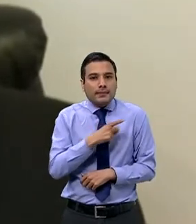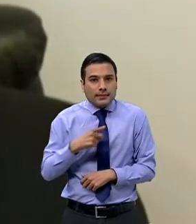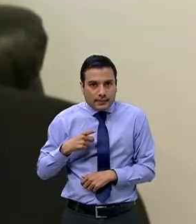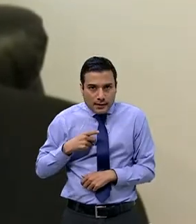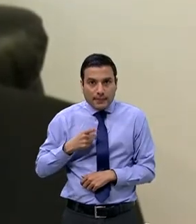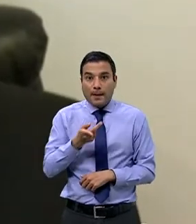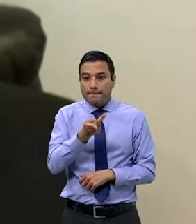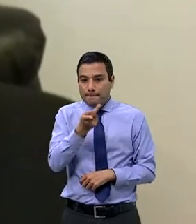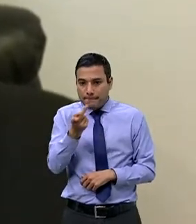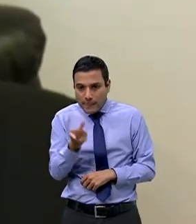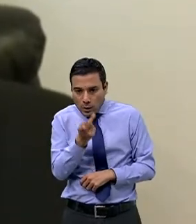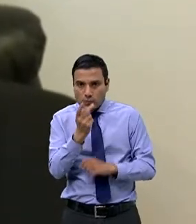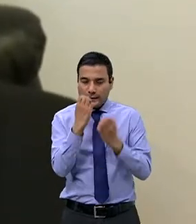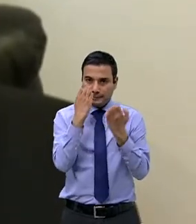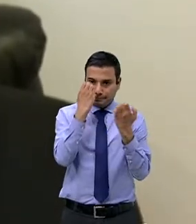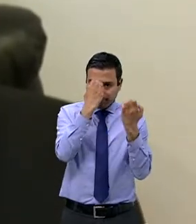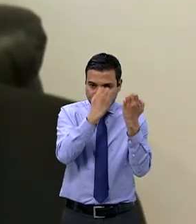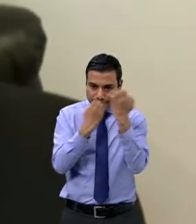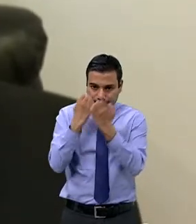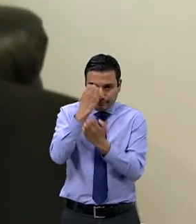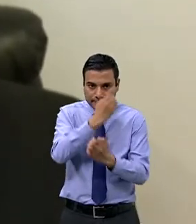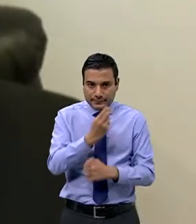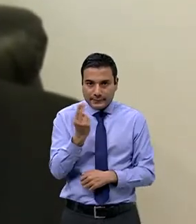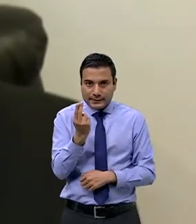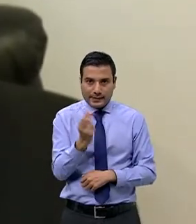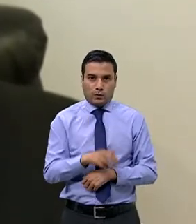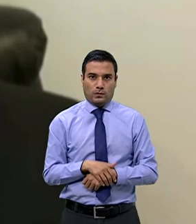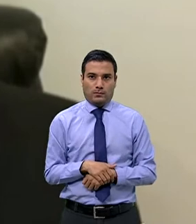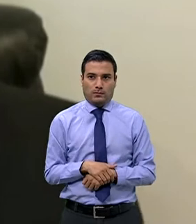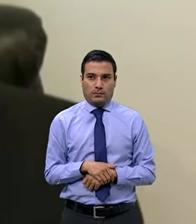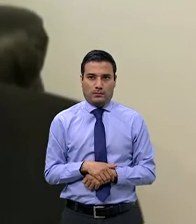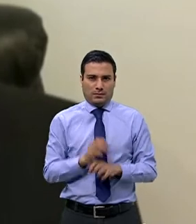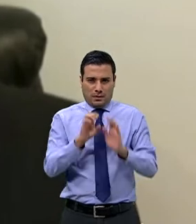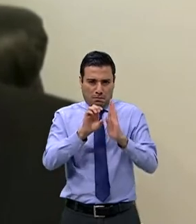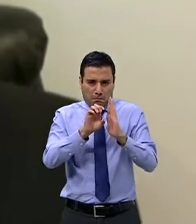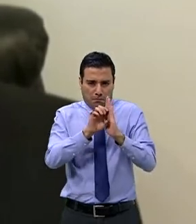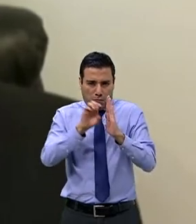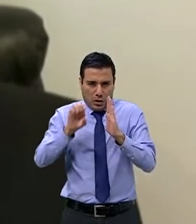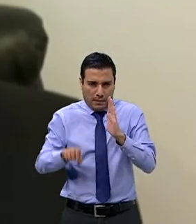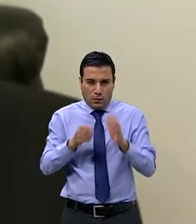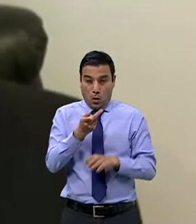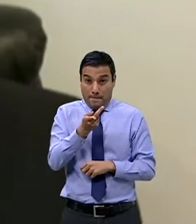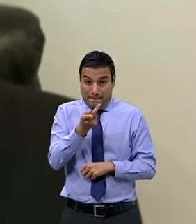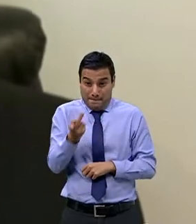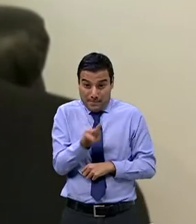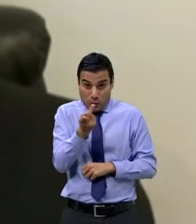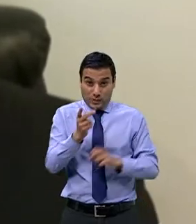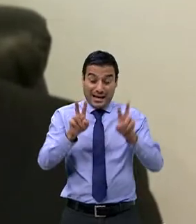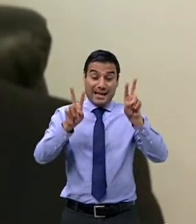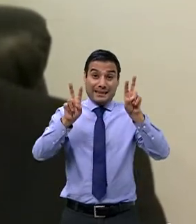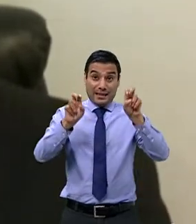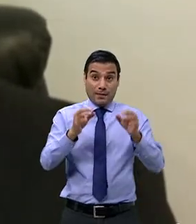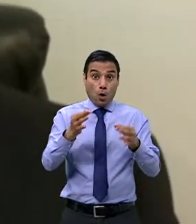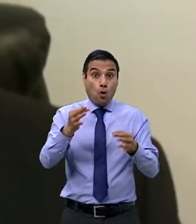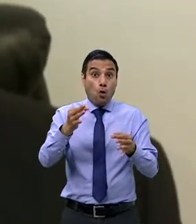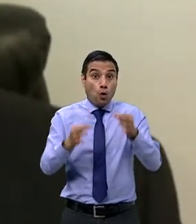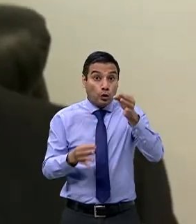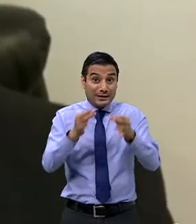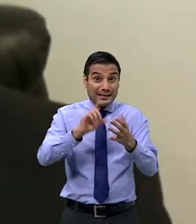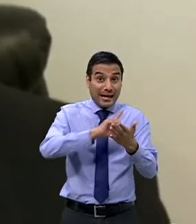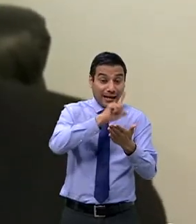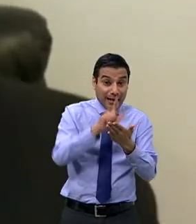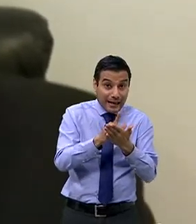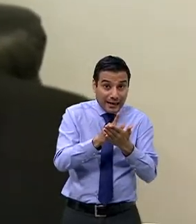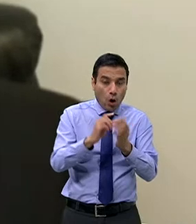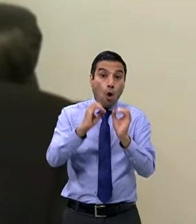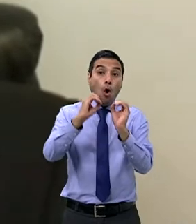de una pregunta cuando se pregunta algo de justicia legal y cuando se pregunta algo de justicia